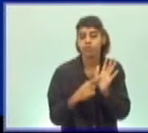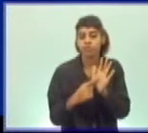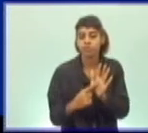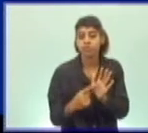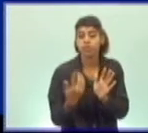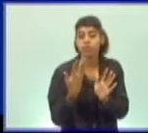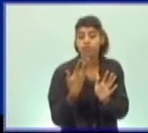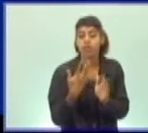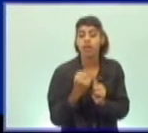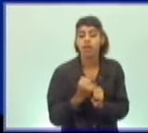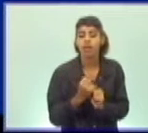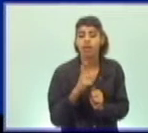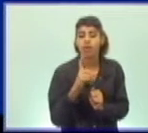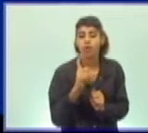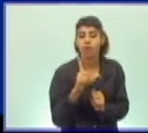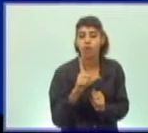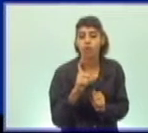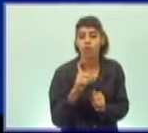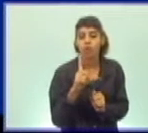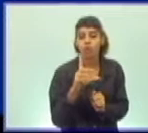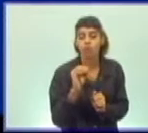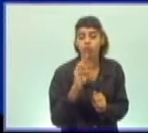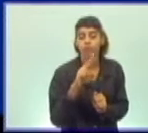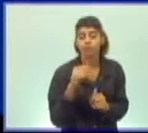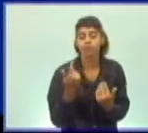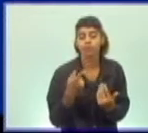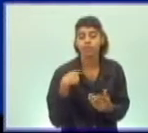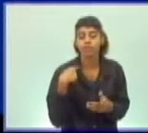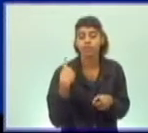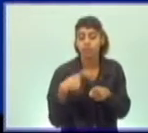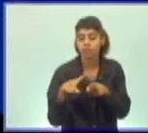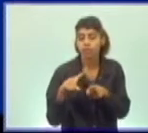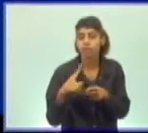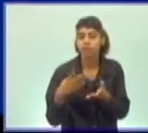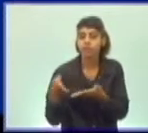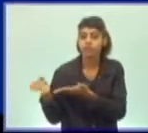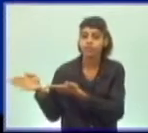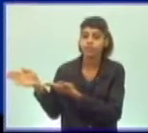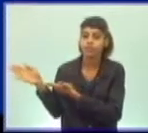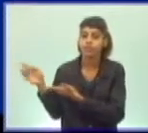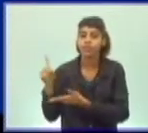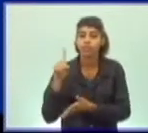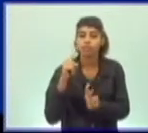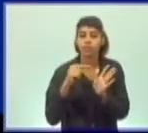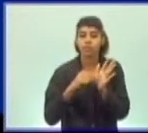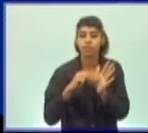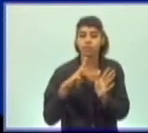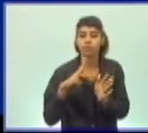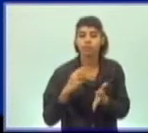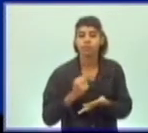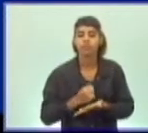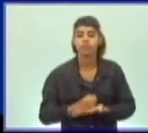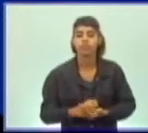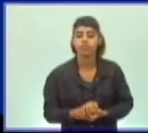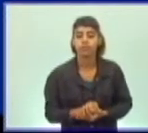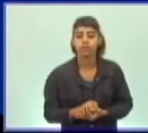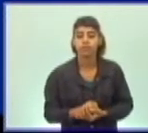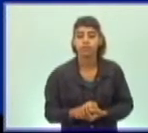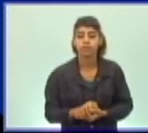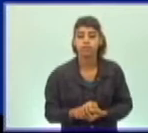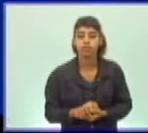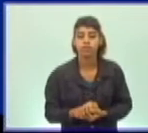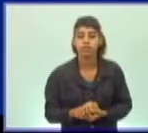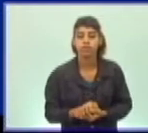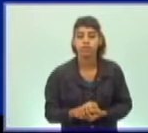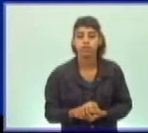Cl. Analicemos la siguiente pregunta. Entre el flúor y el bromo, es decir, los símbolos F